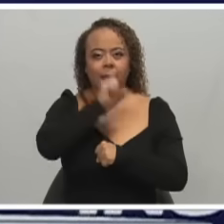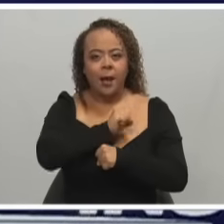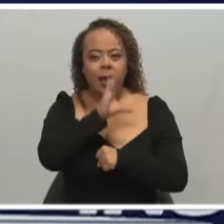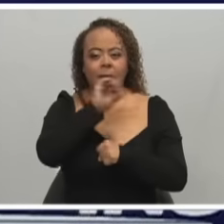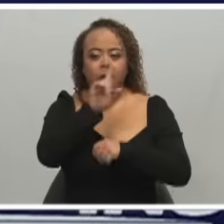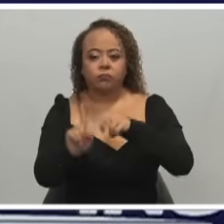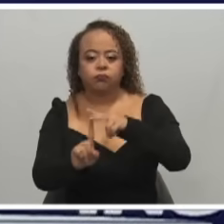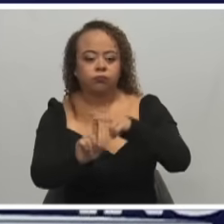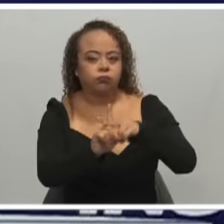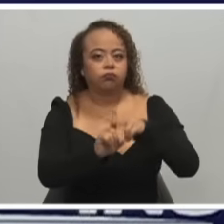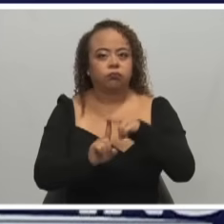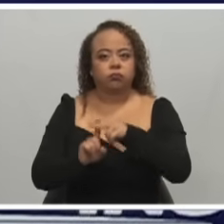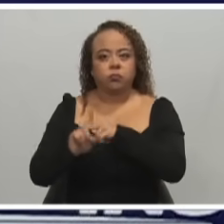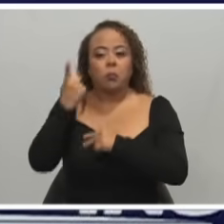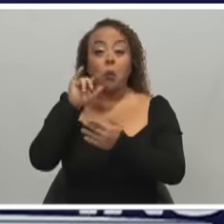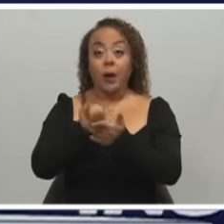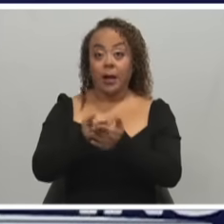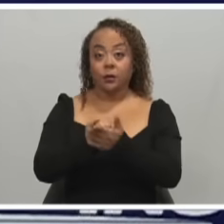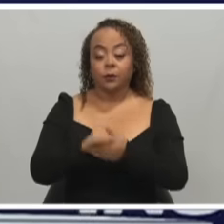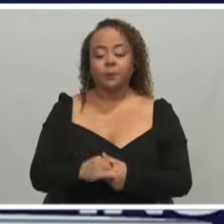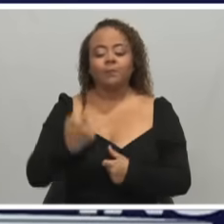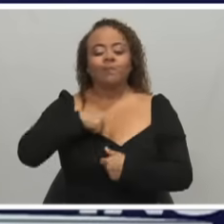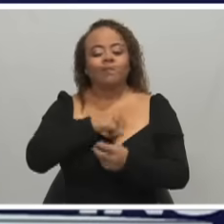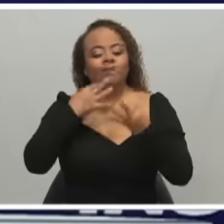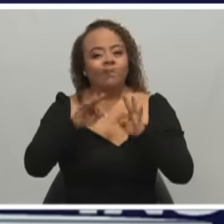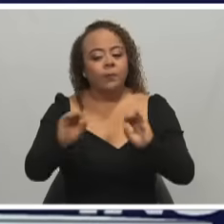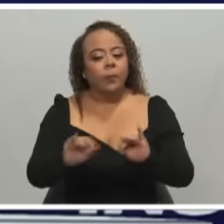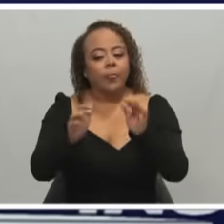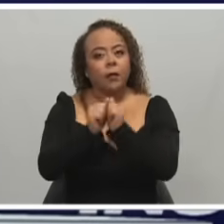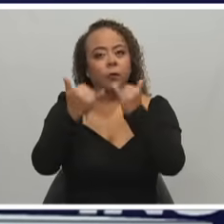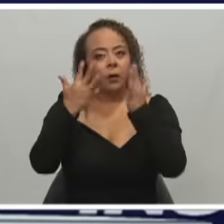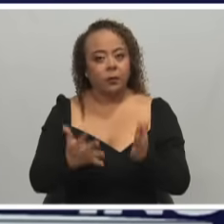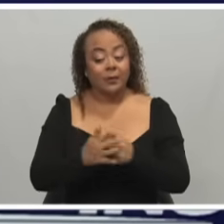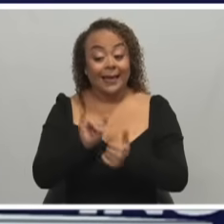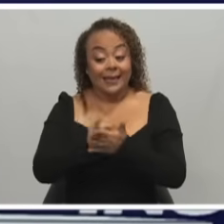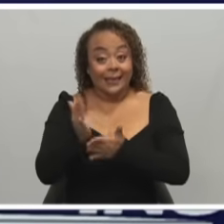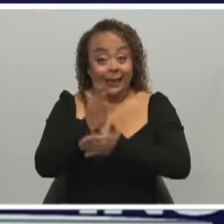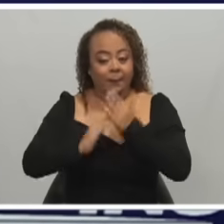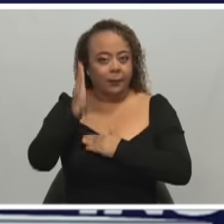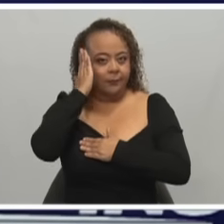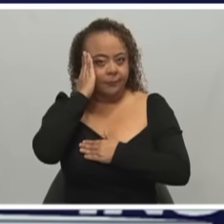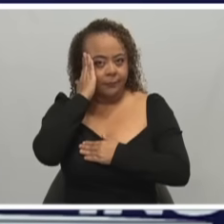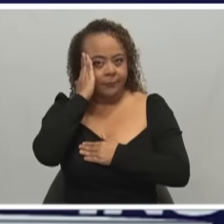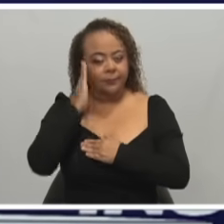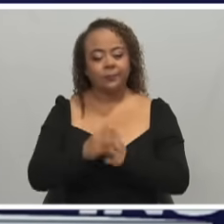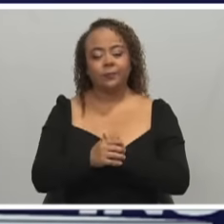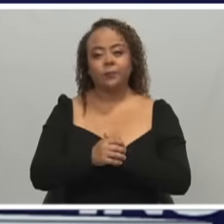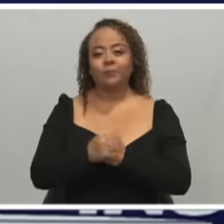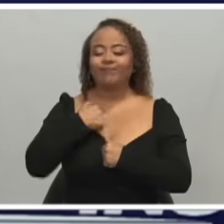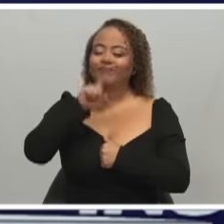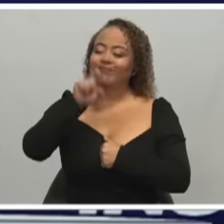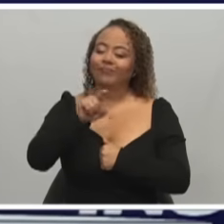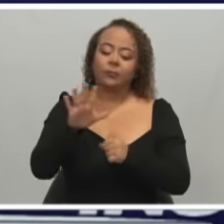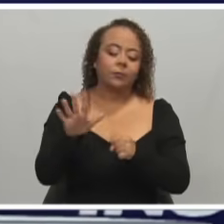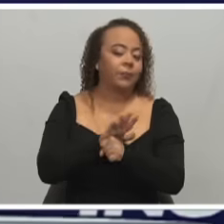van surgiendo por eso Tratamos de ser muy claros con los jugadores que en esta etapa de conocimiento los voy a necesitar a